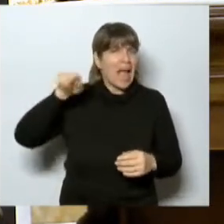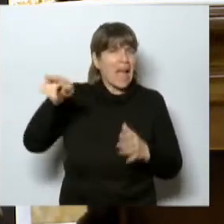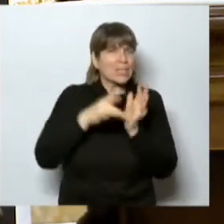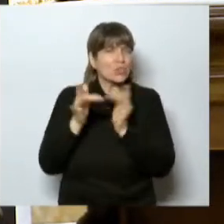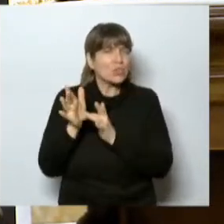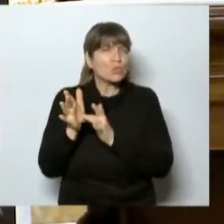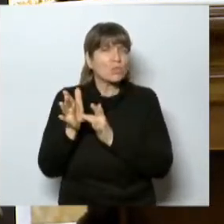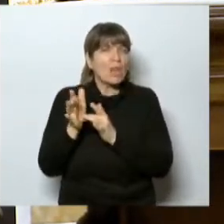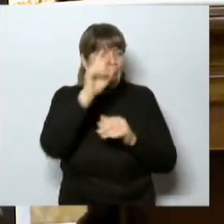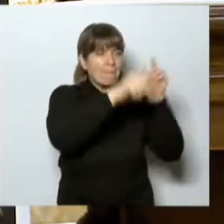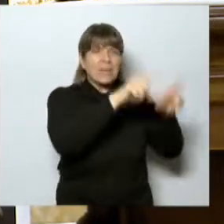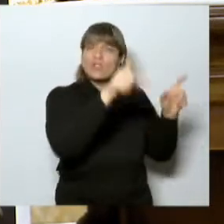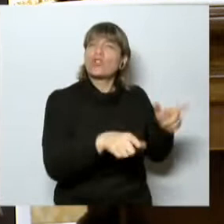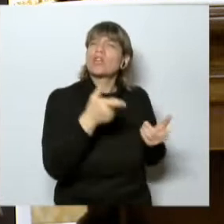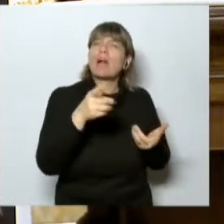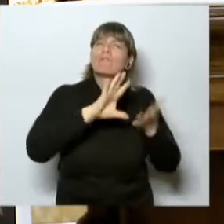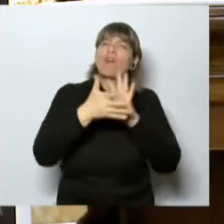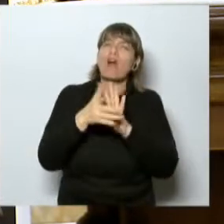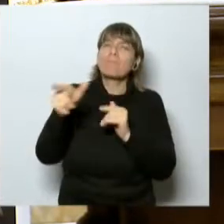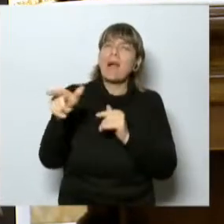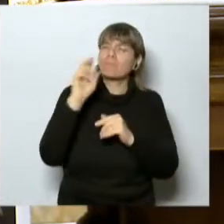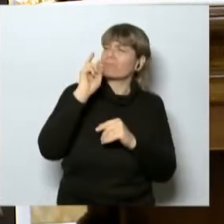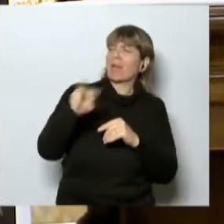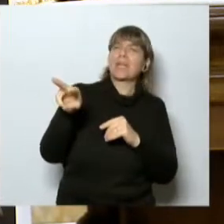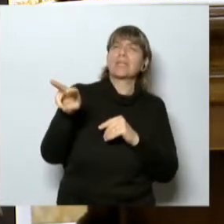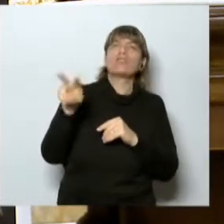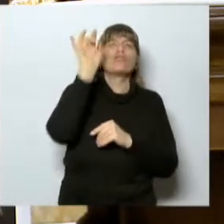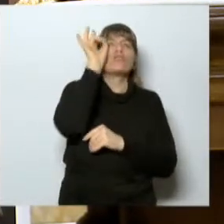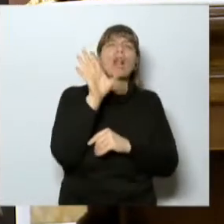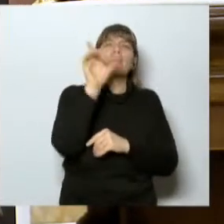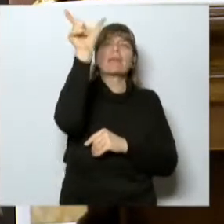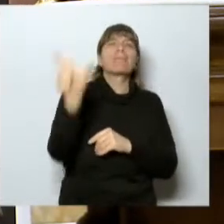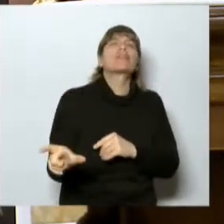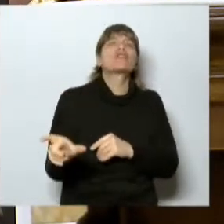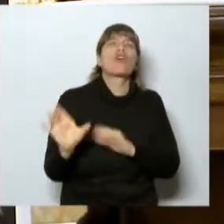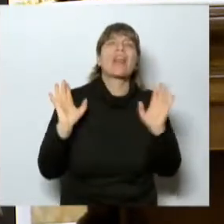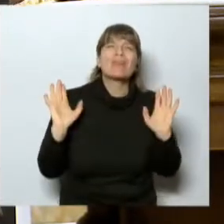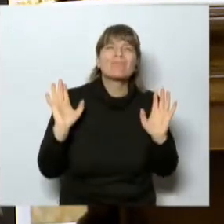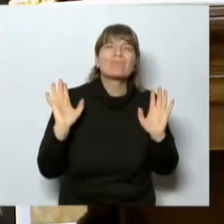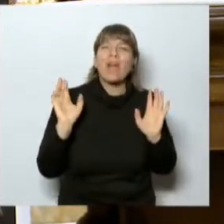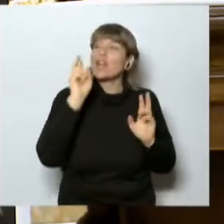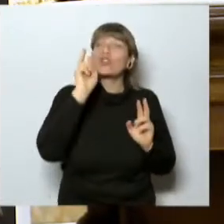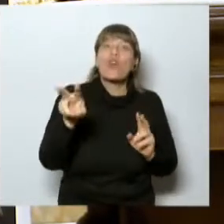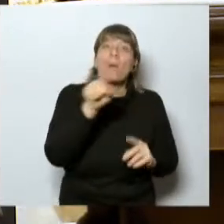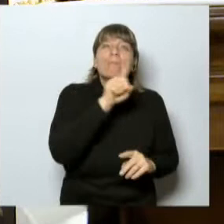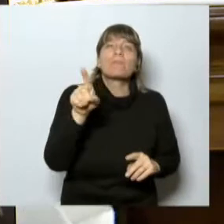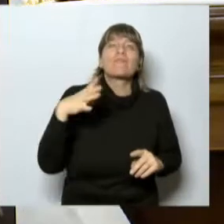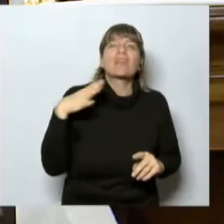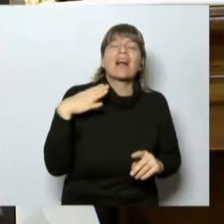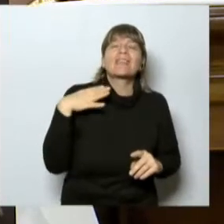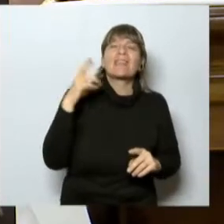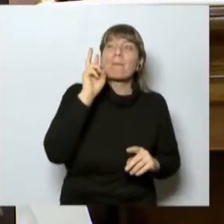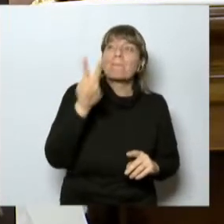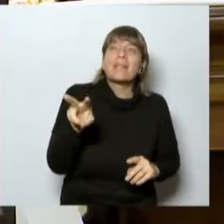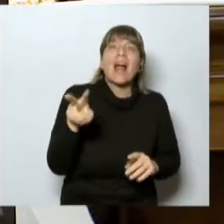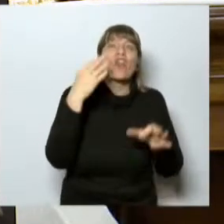porque ellos hacen de Jesús una lectura solamente humana y no miran lo que Jesús había